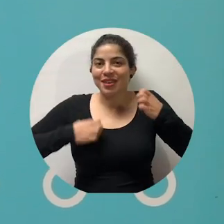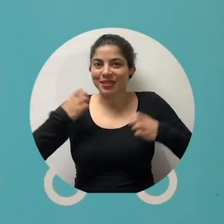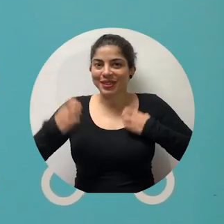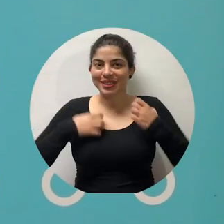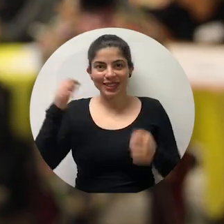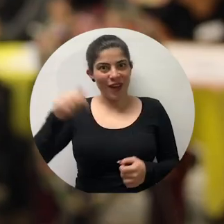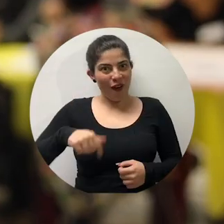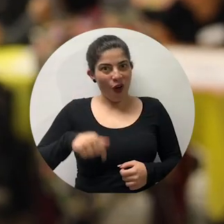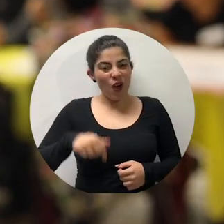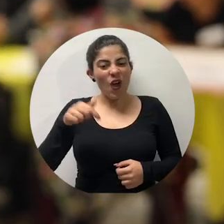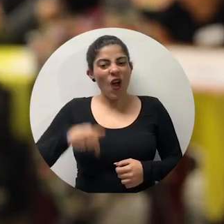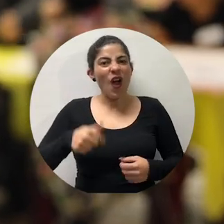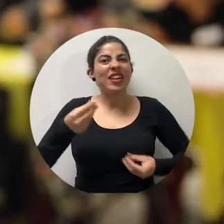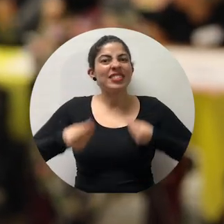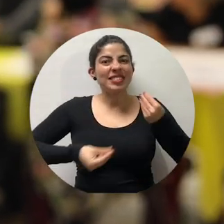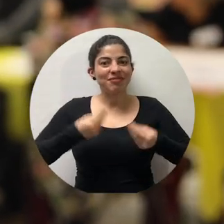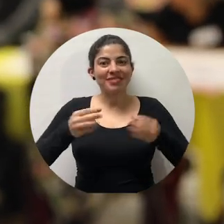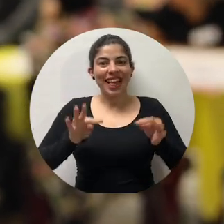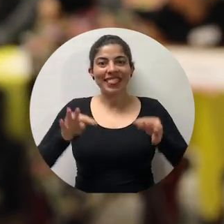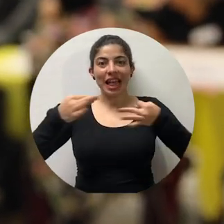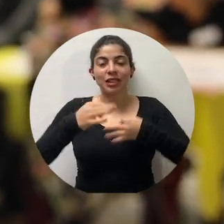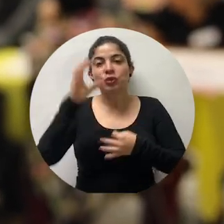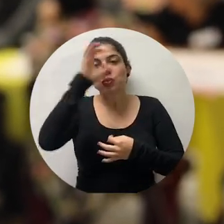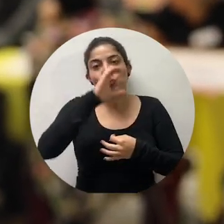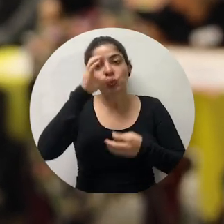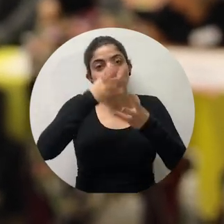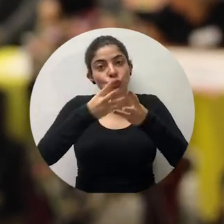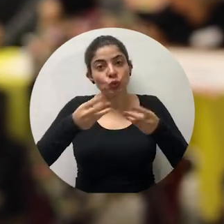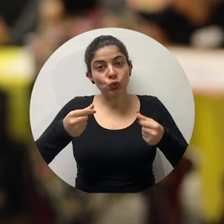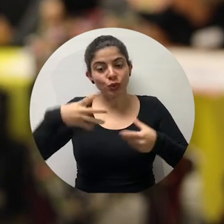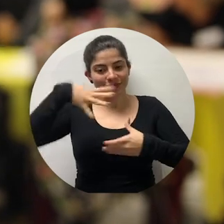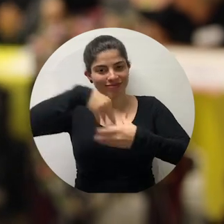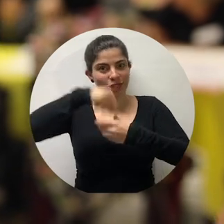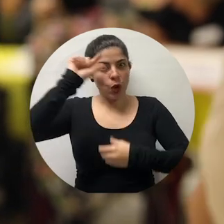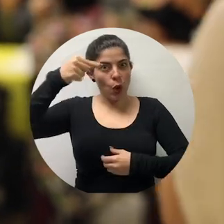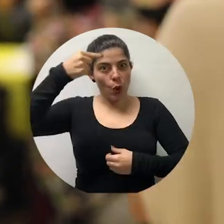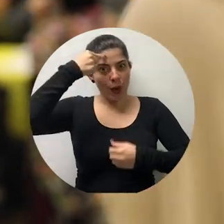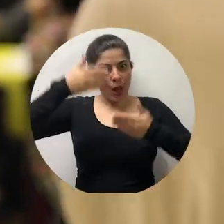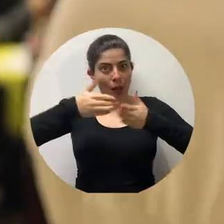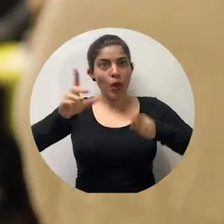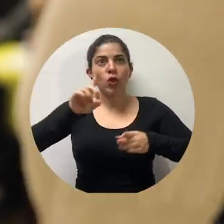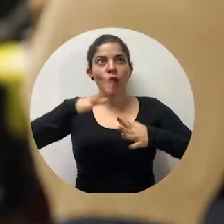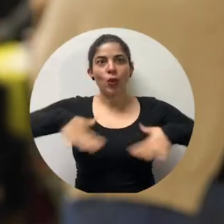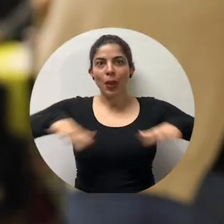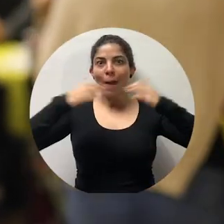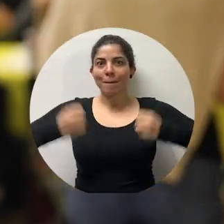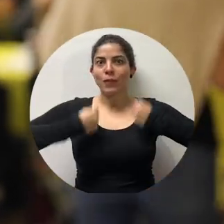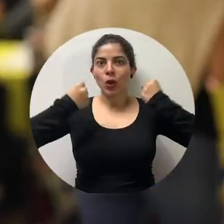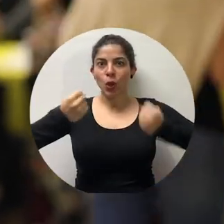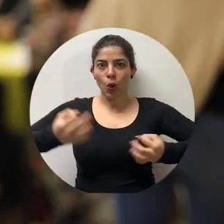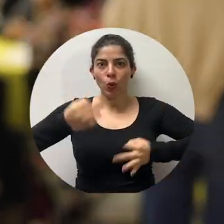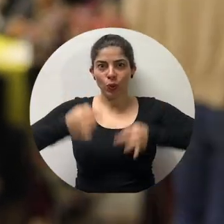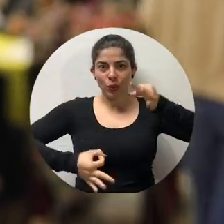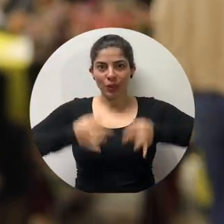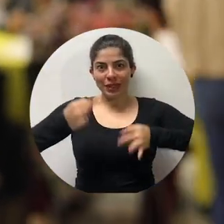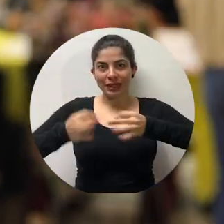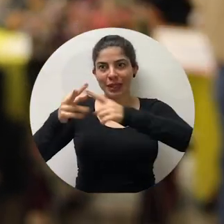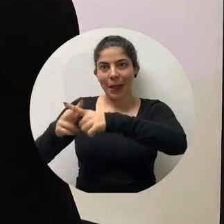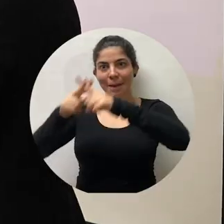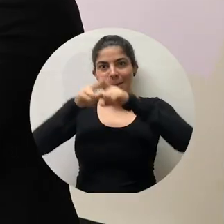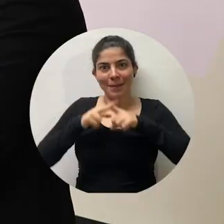Estamos muy emocionados. Hoy estamos haciendo ya el taller de soluciones de gobierno abierto acá en el Poder Judicial, que nos ha